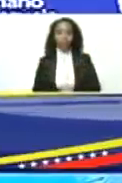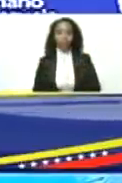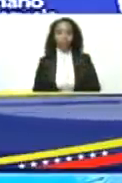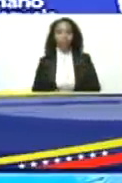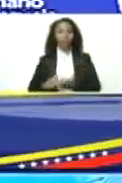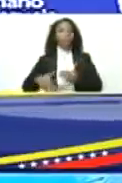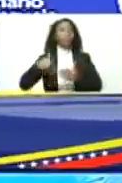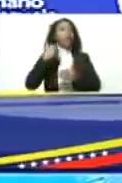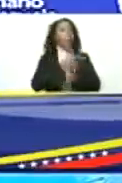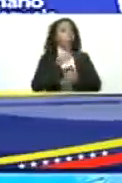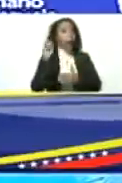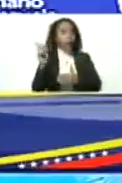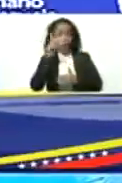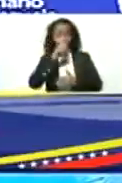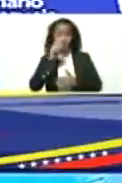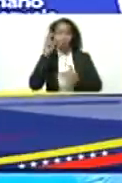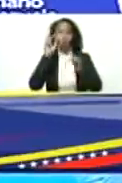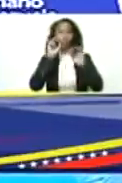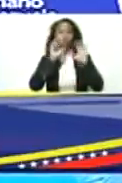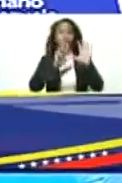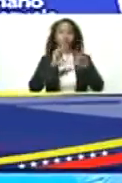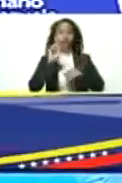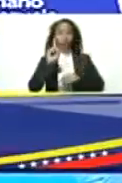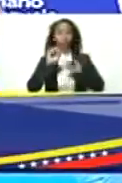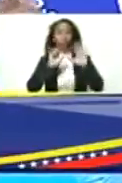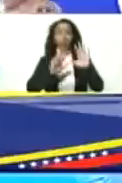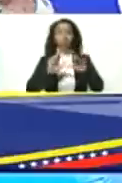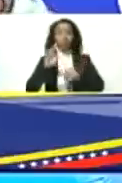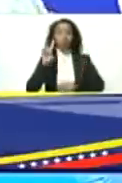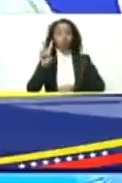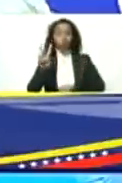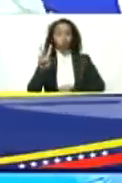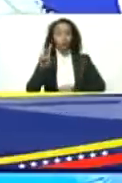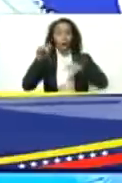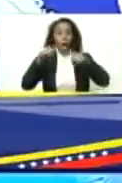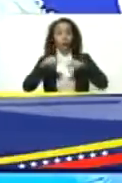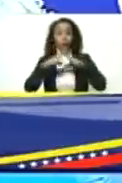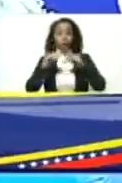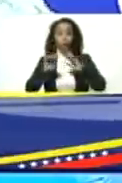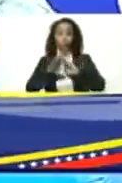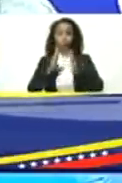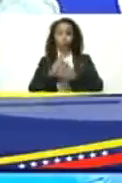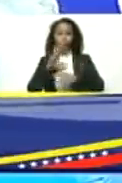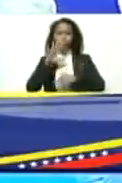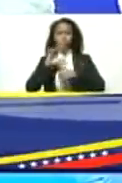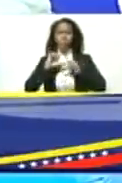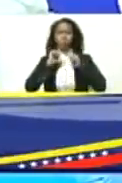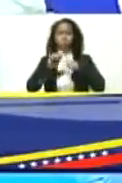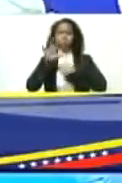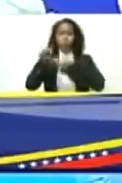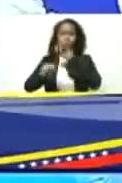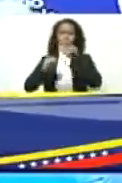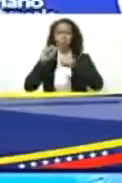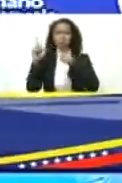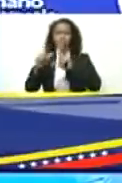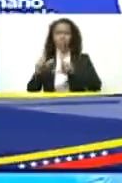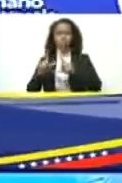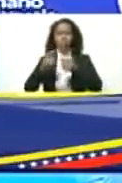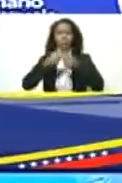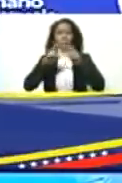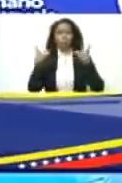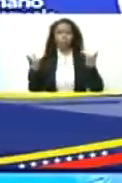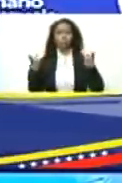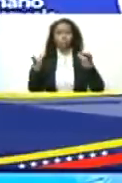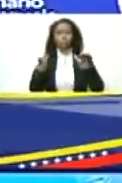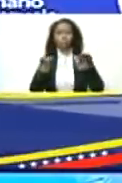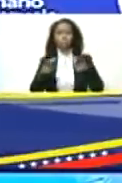Luego, esos años 81-82, bueno, aquí todo el mundo empezó a comprar televisor a color y entró en decadencia la